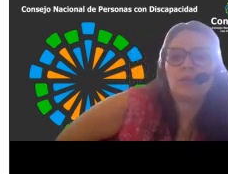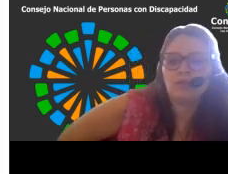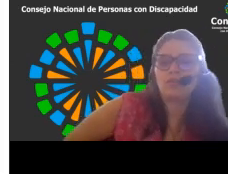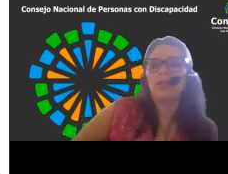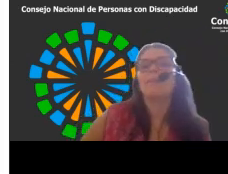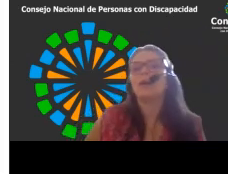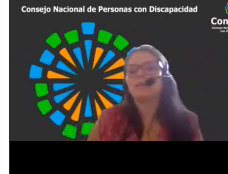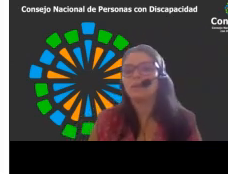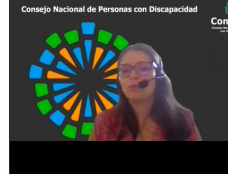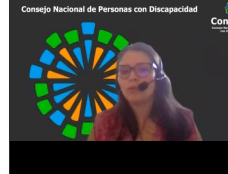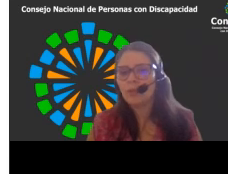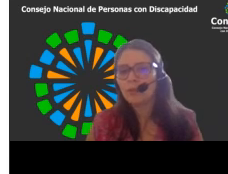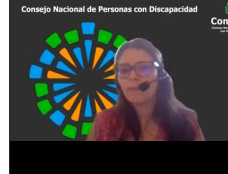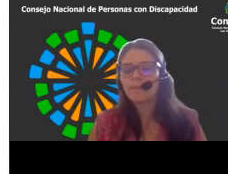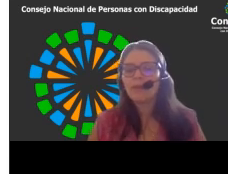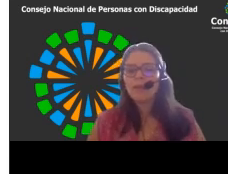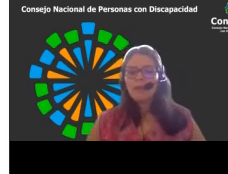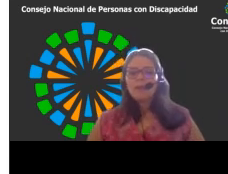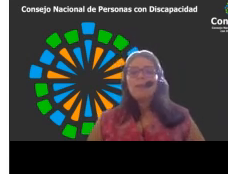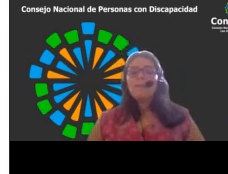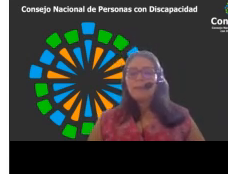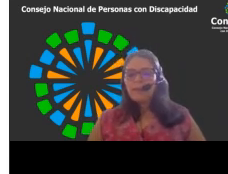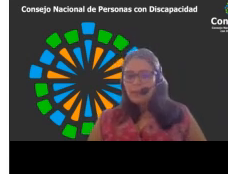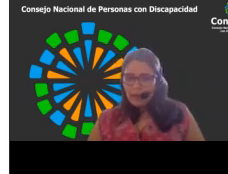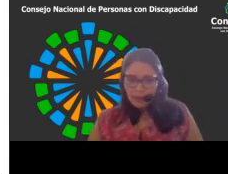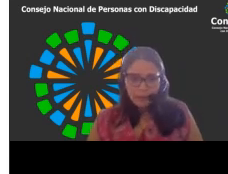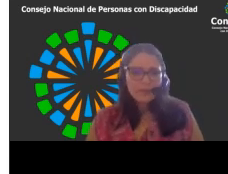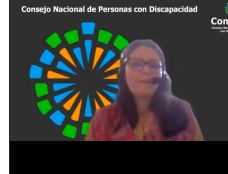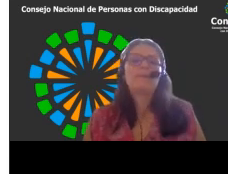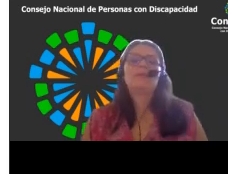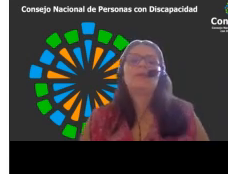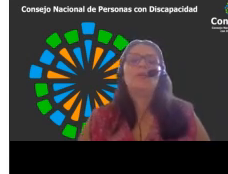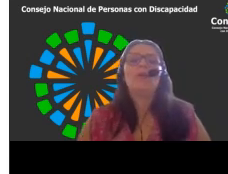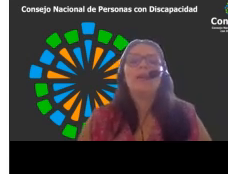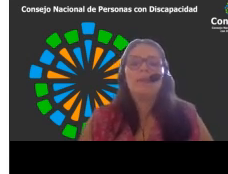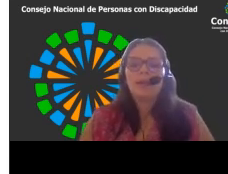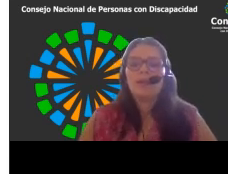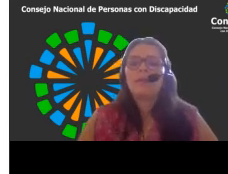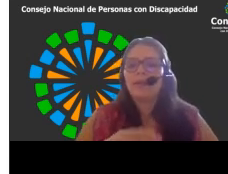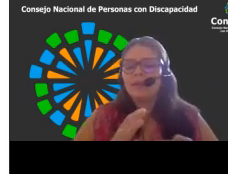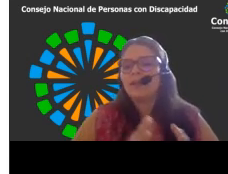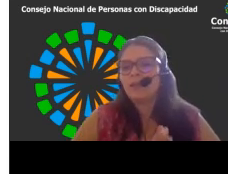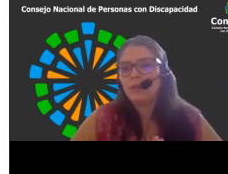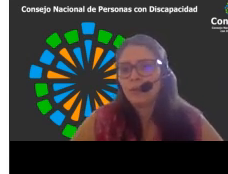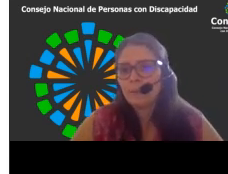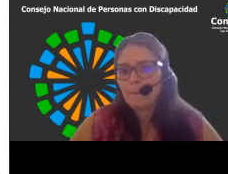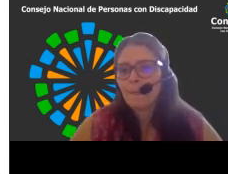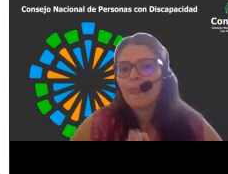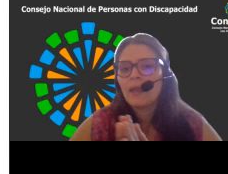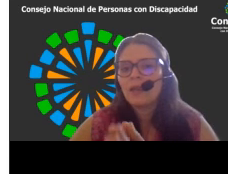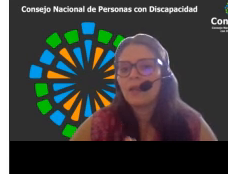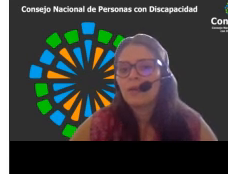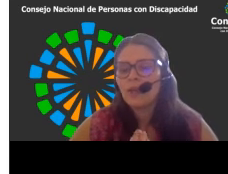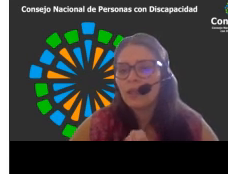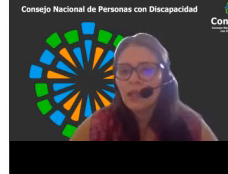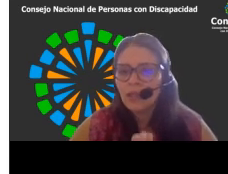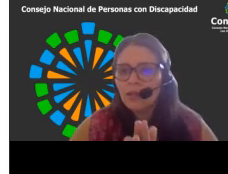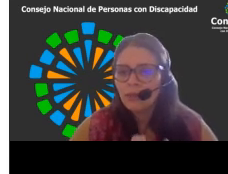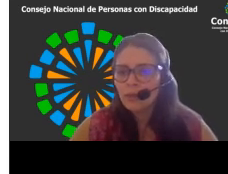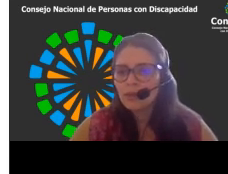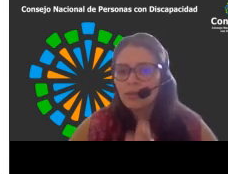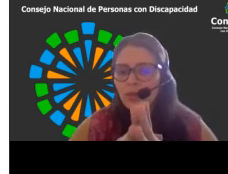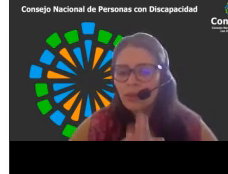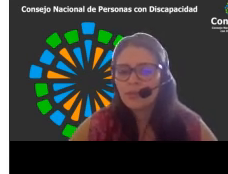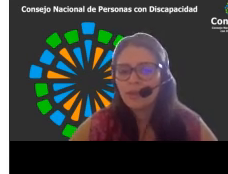que mi negocio sea más inclusivo primero empezar con eliminar las barreras de actitud y creo que